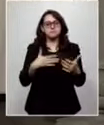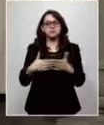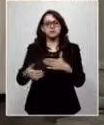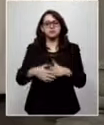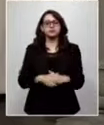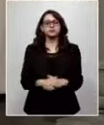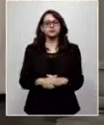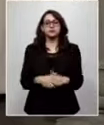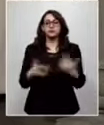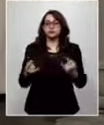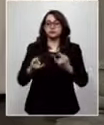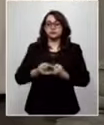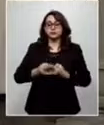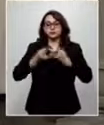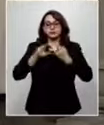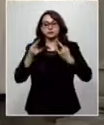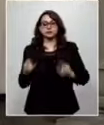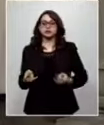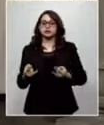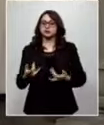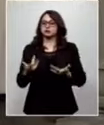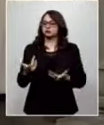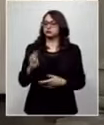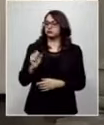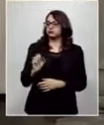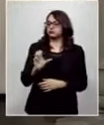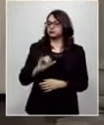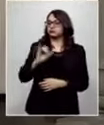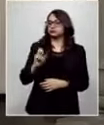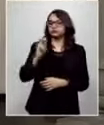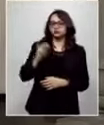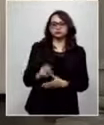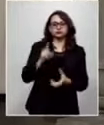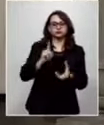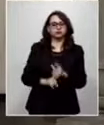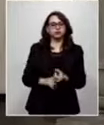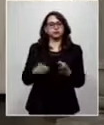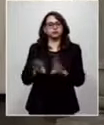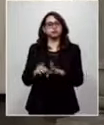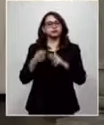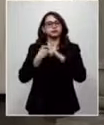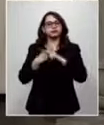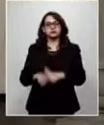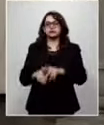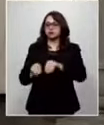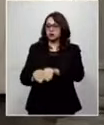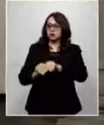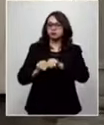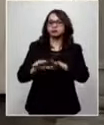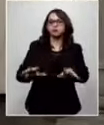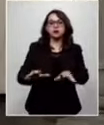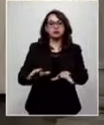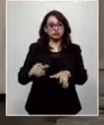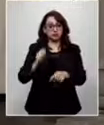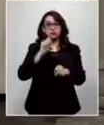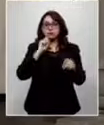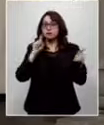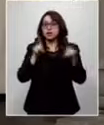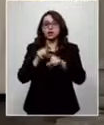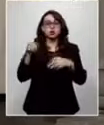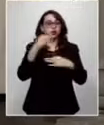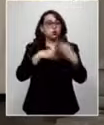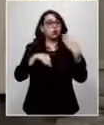Al contar la historia de la Suprema Corte de Justicia de la Nación, estamos contando también la historia de los mexicanos y